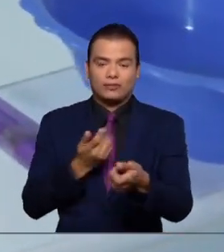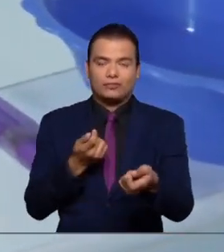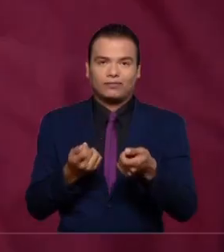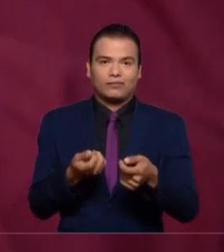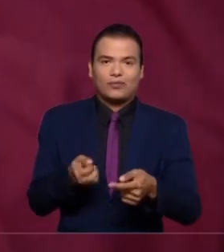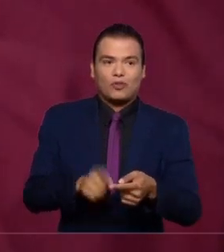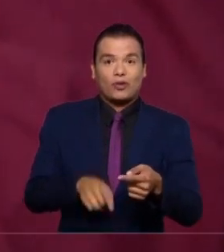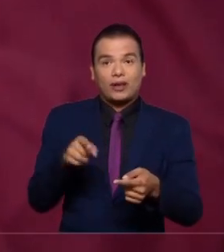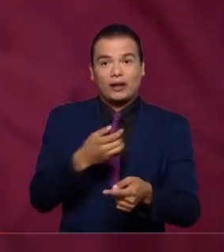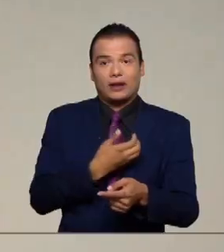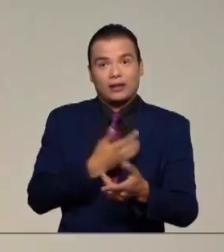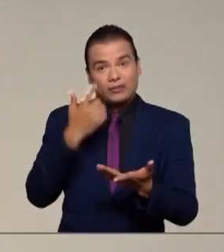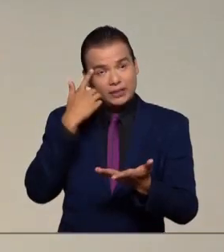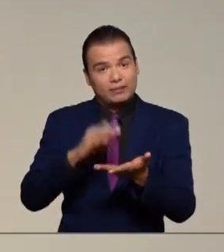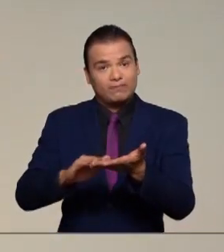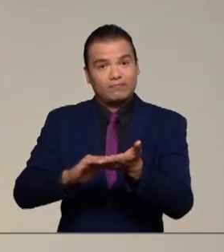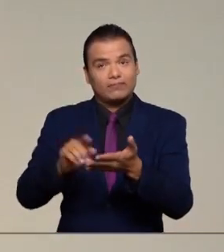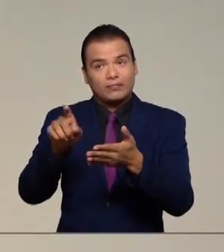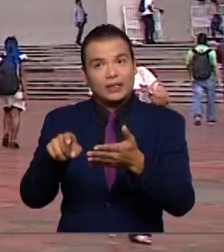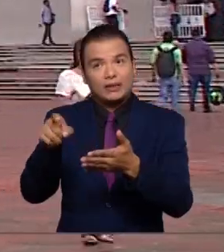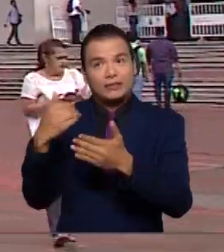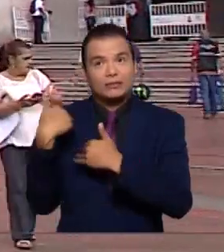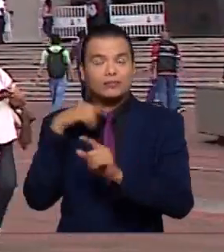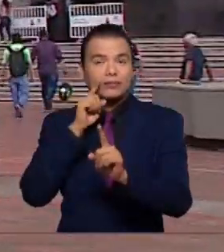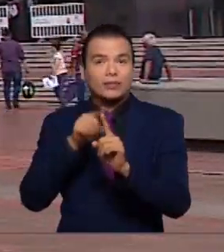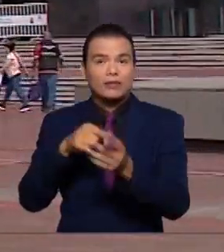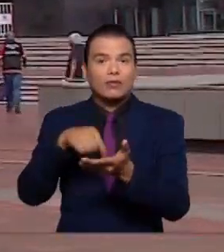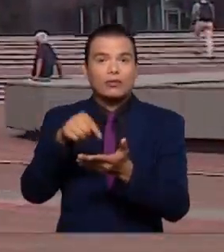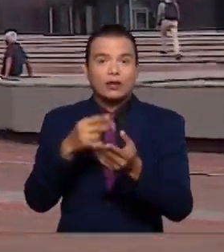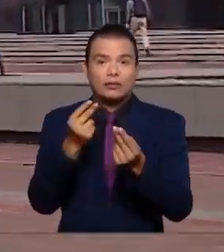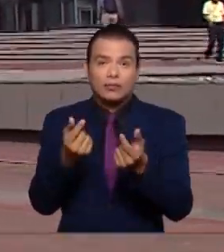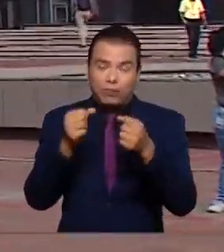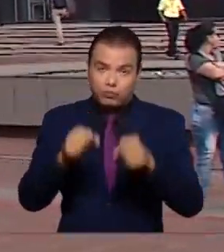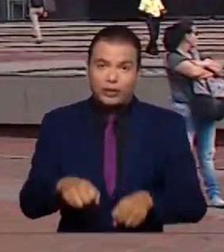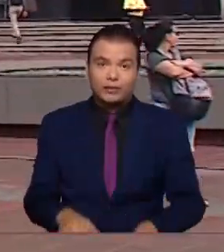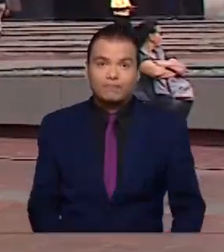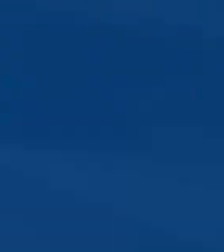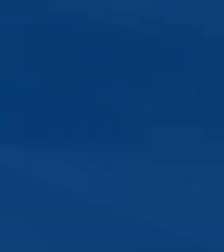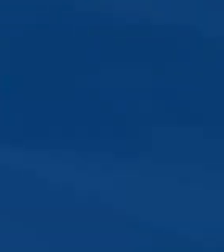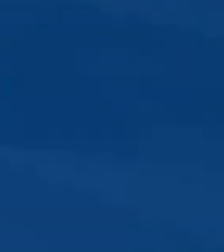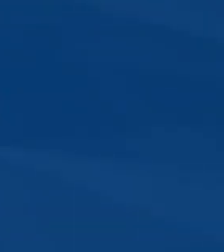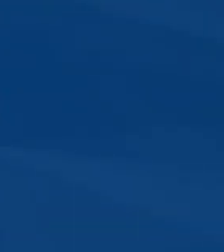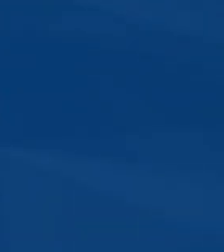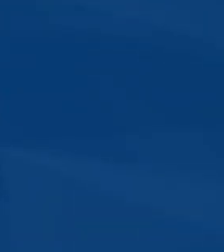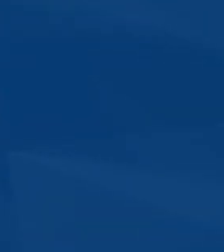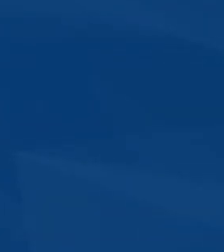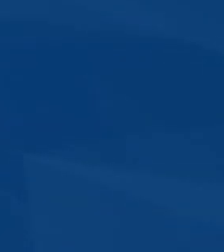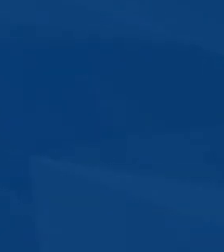Cali encuentre una alternativa que le permita adelantar los procesos contractuales que se afectaron por el hackeo.